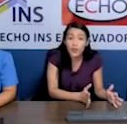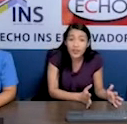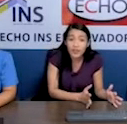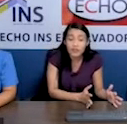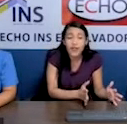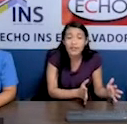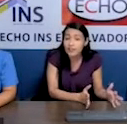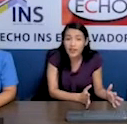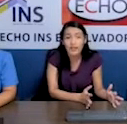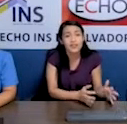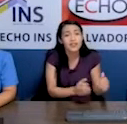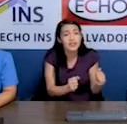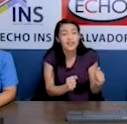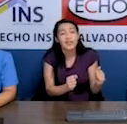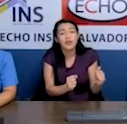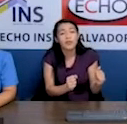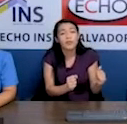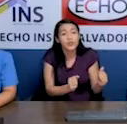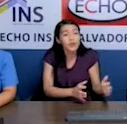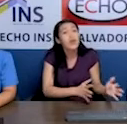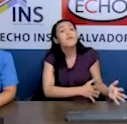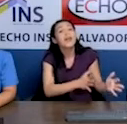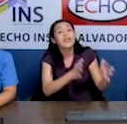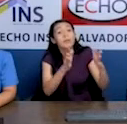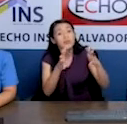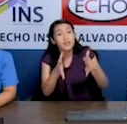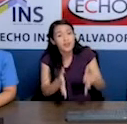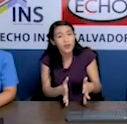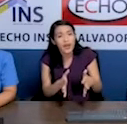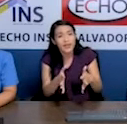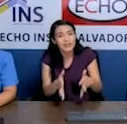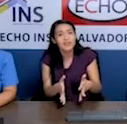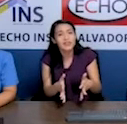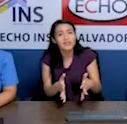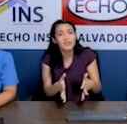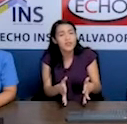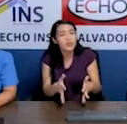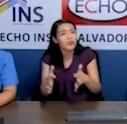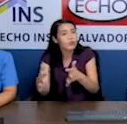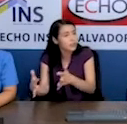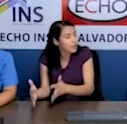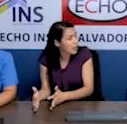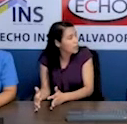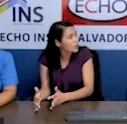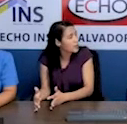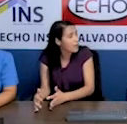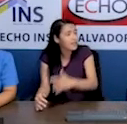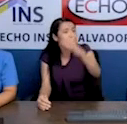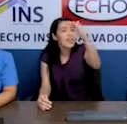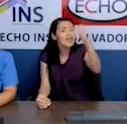lo podemos identificar ciertas características de la convulsión para que posterior a que se dé este evento,